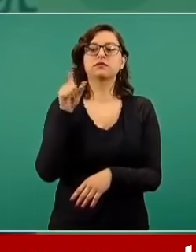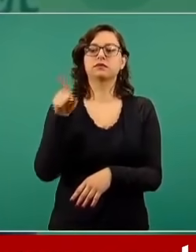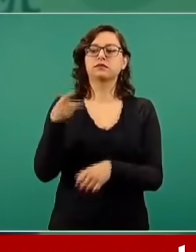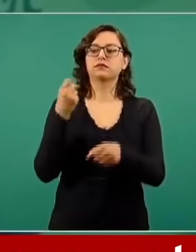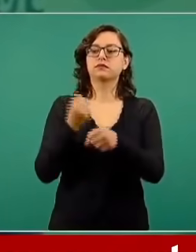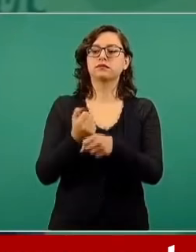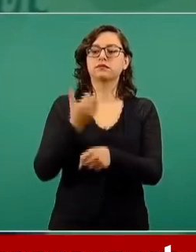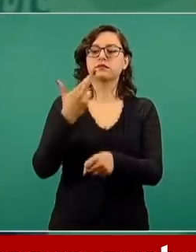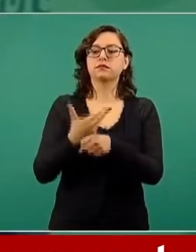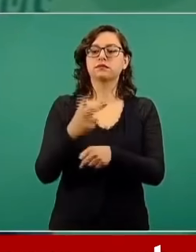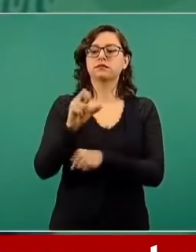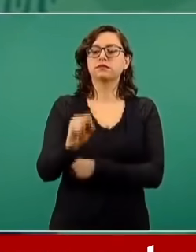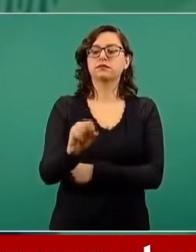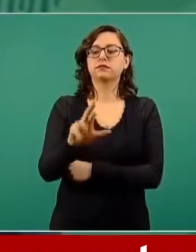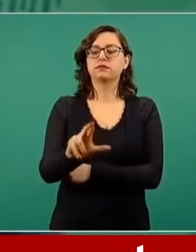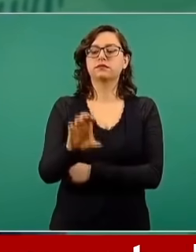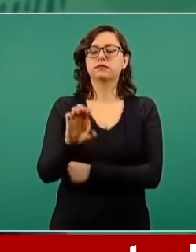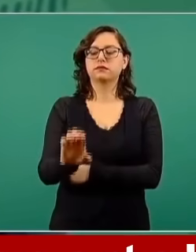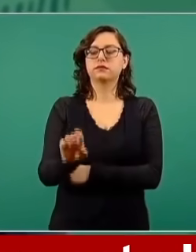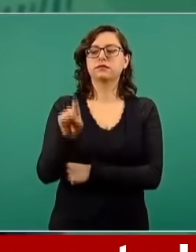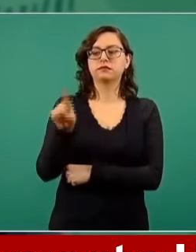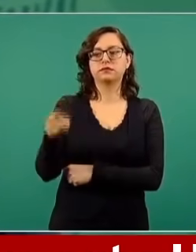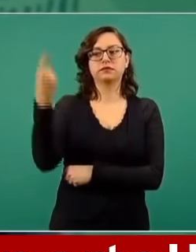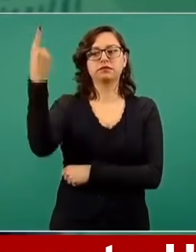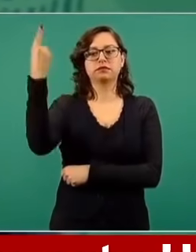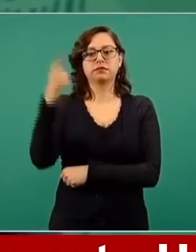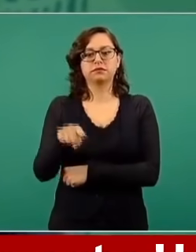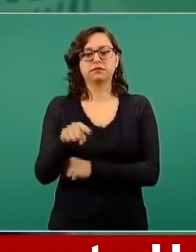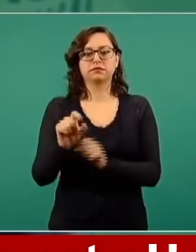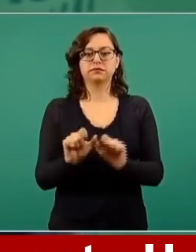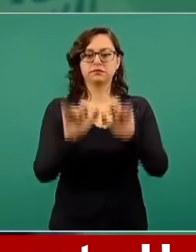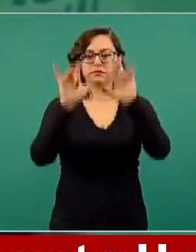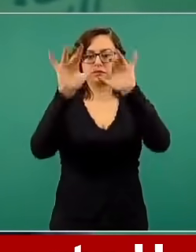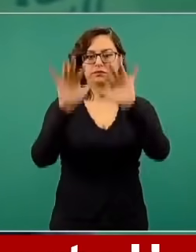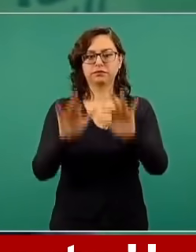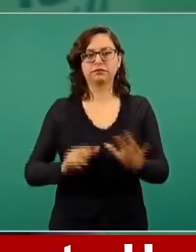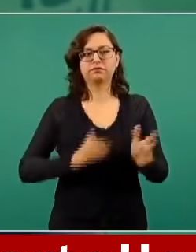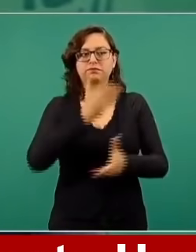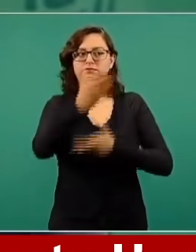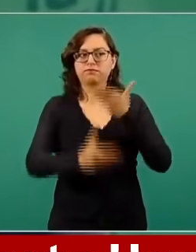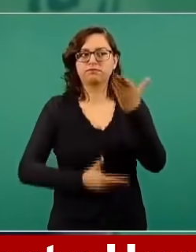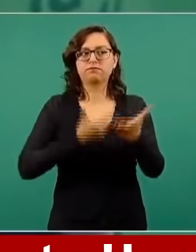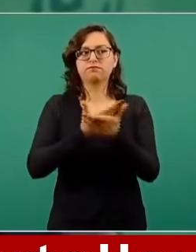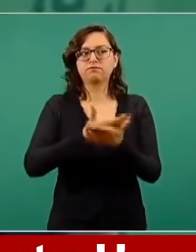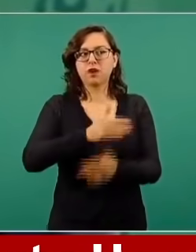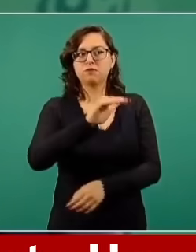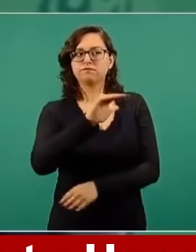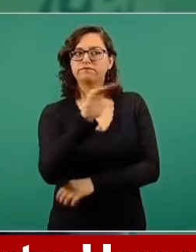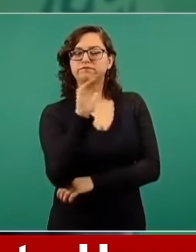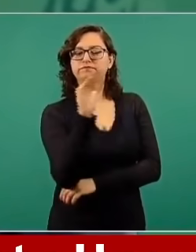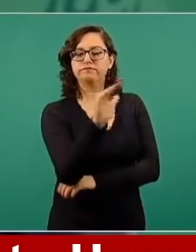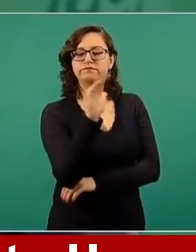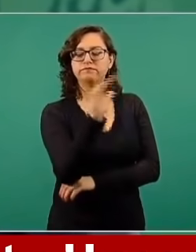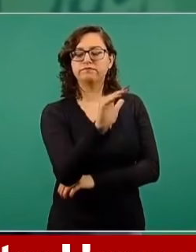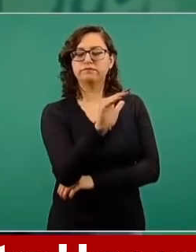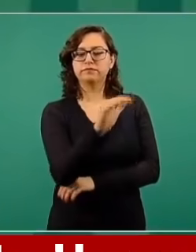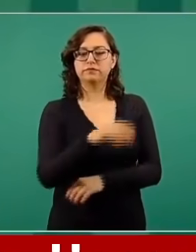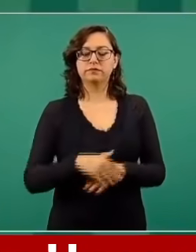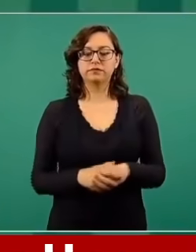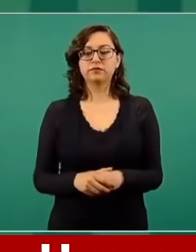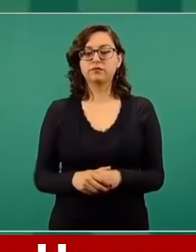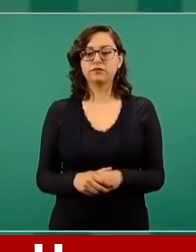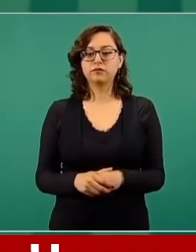secretario de Relaciones dio instrucciones para que se presentara esta nota diplomática. Entonces, les voy a